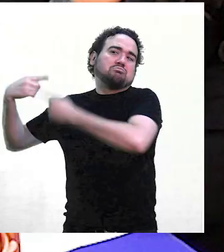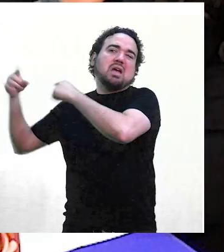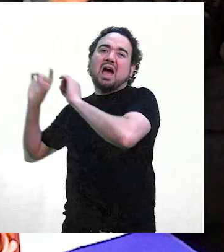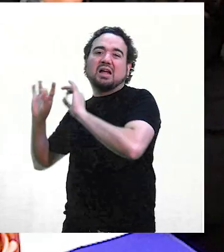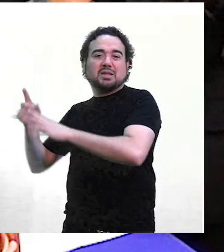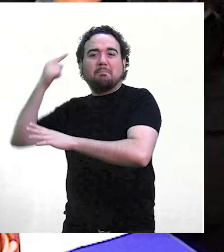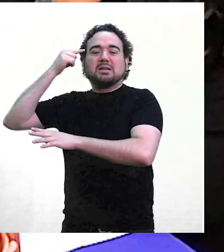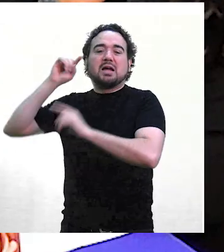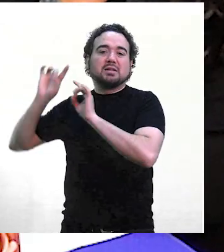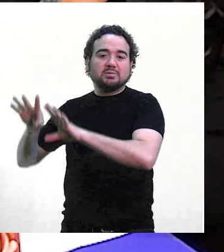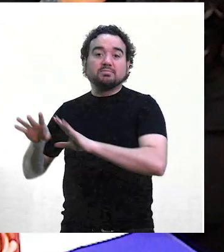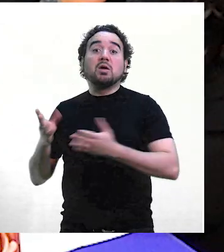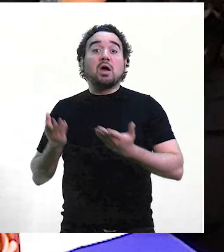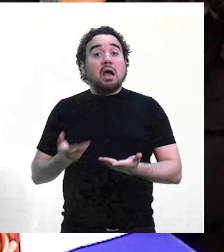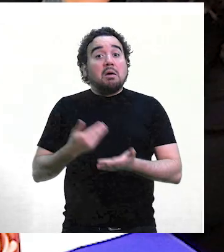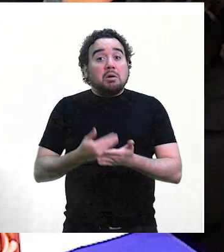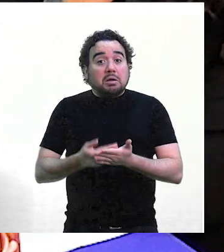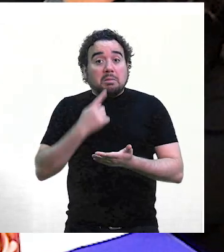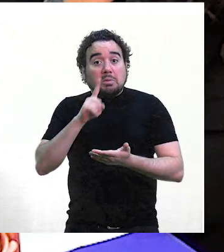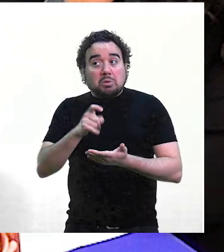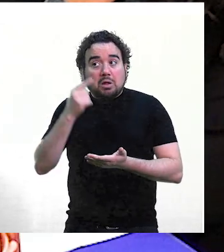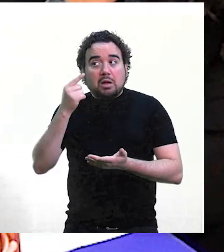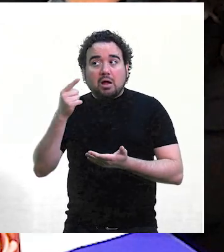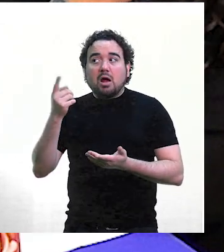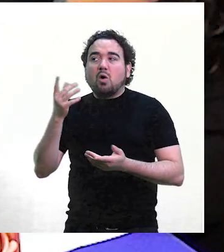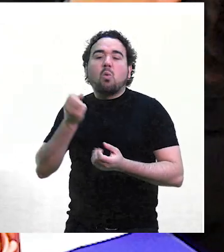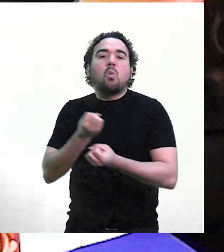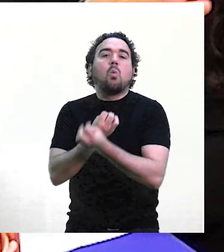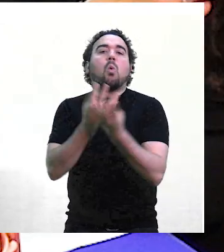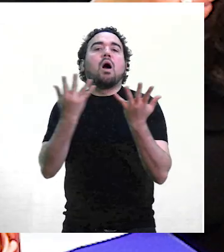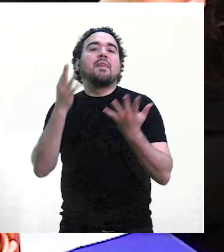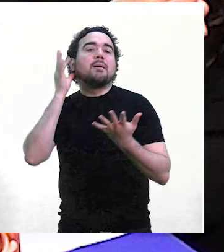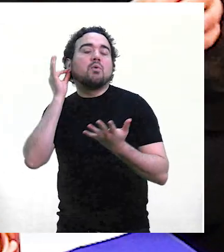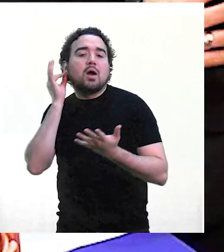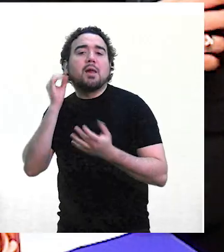cuántas mujeres científicas en la cultura asiática podemos identificar,